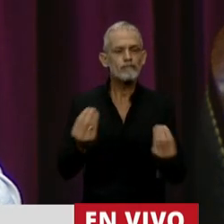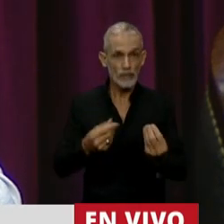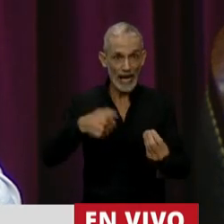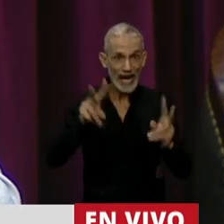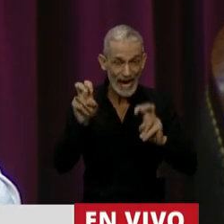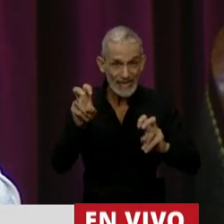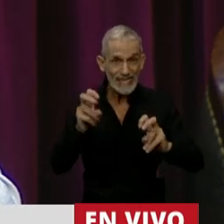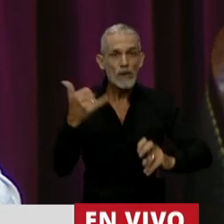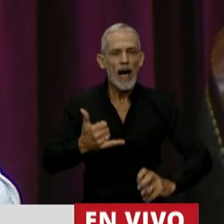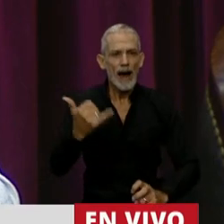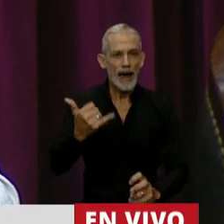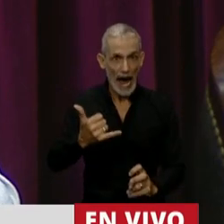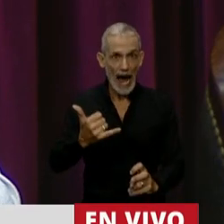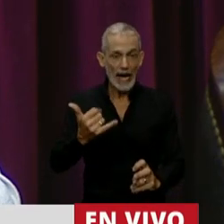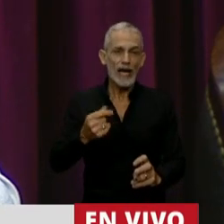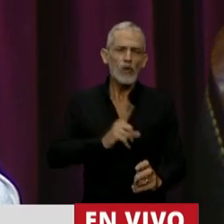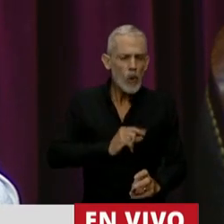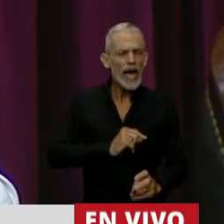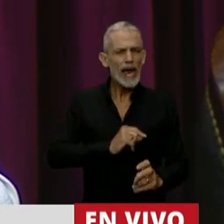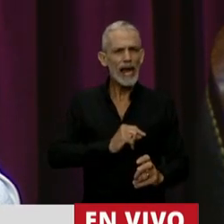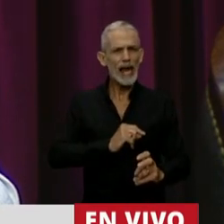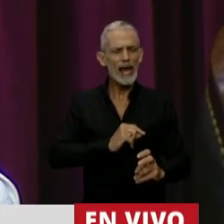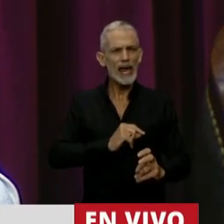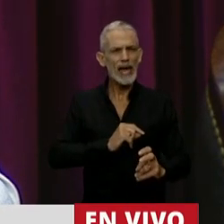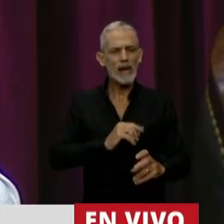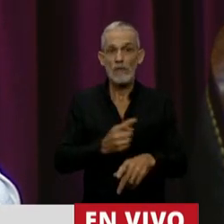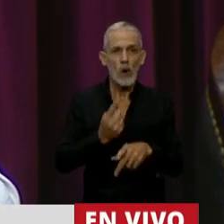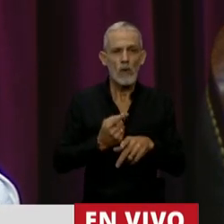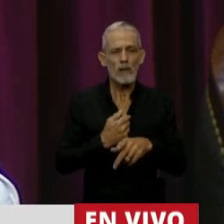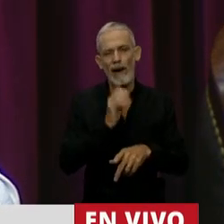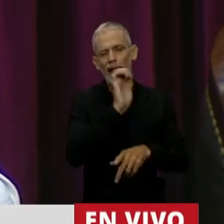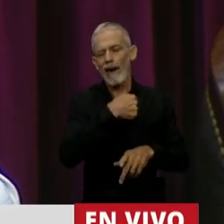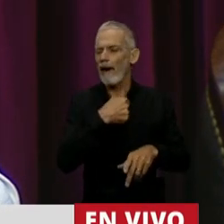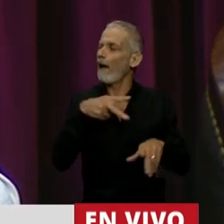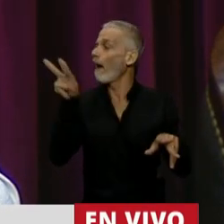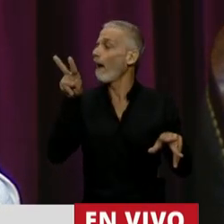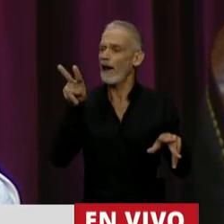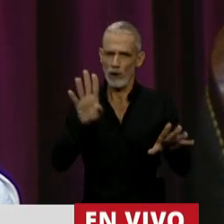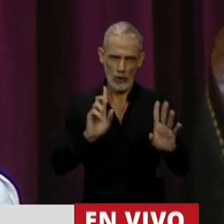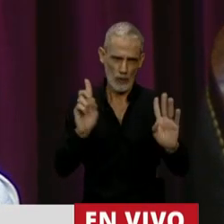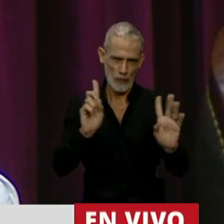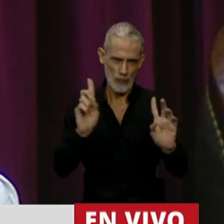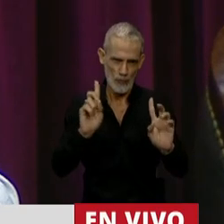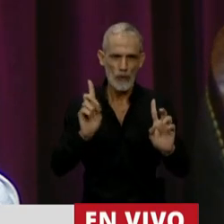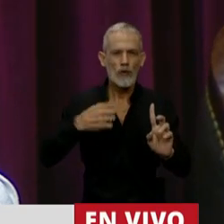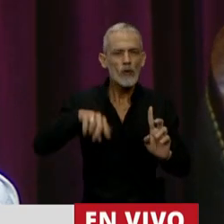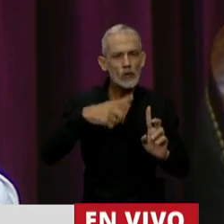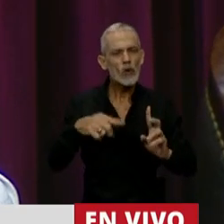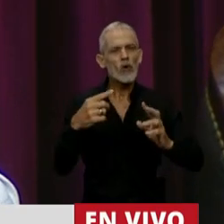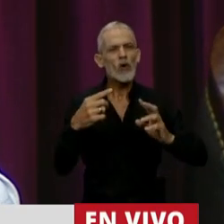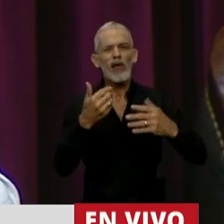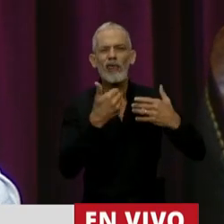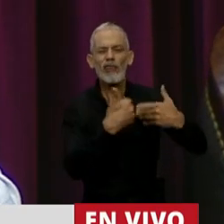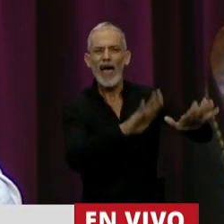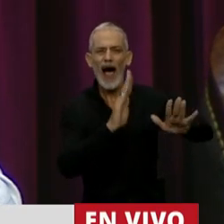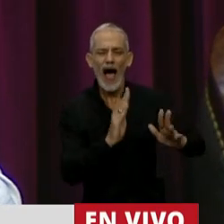este tema que existe y que duele, no podemos mirar para el costado, no podemos